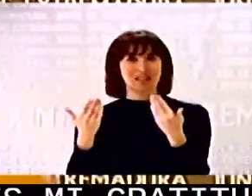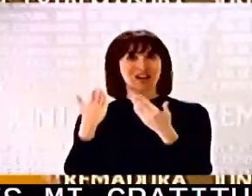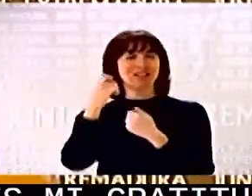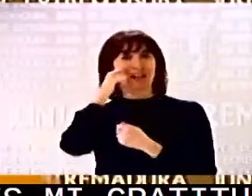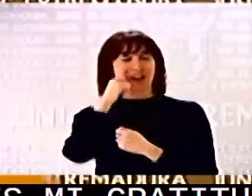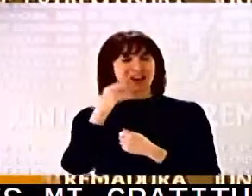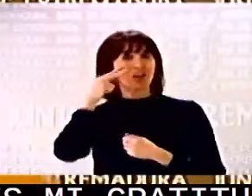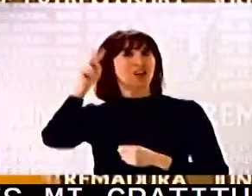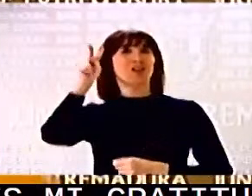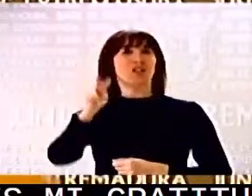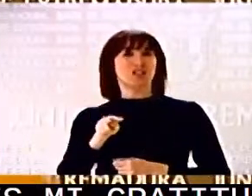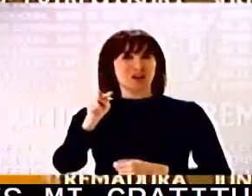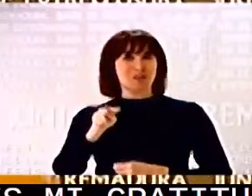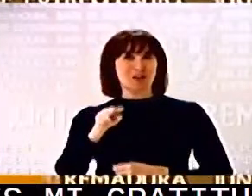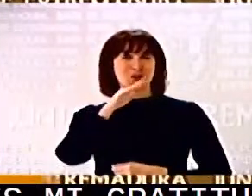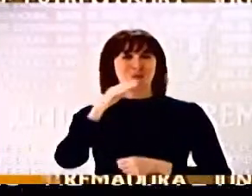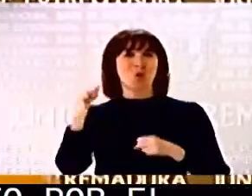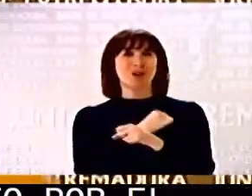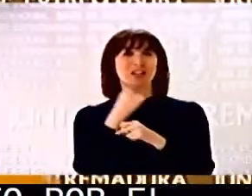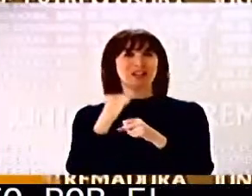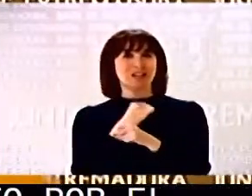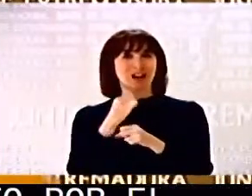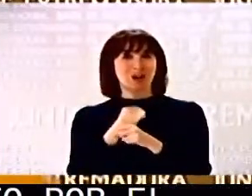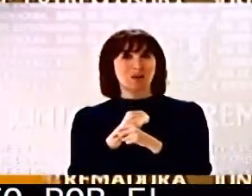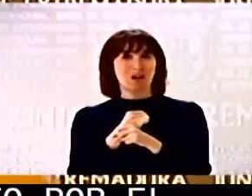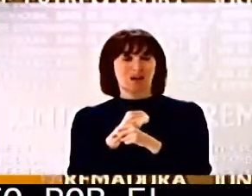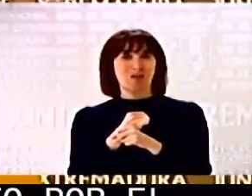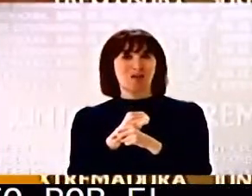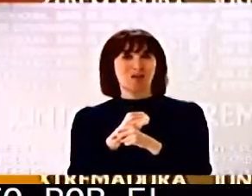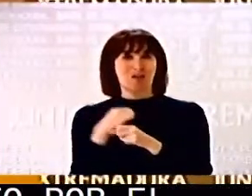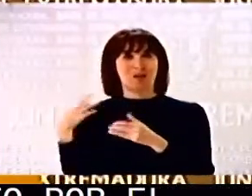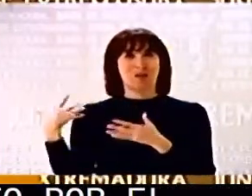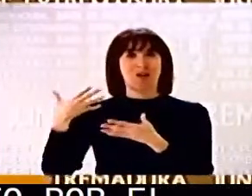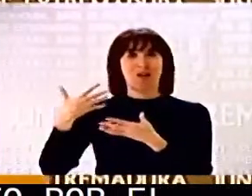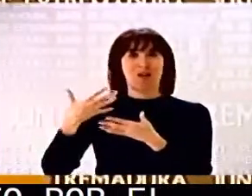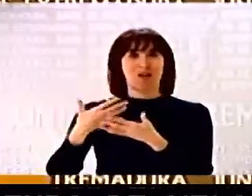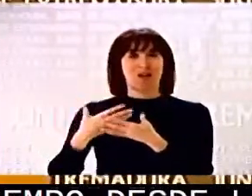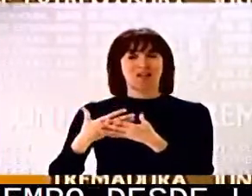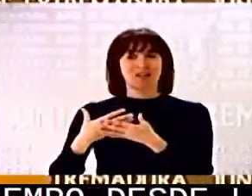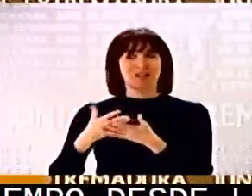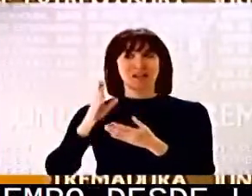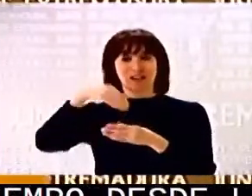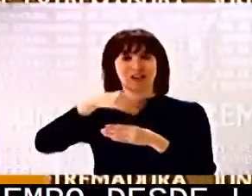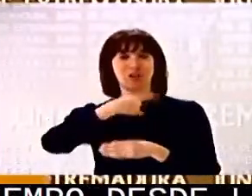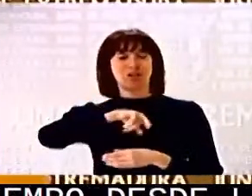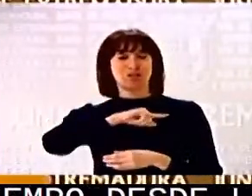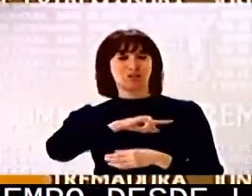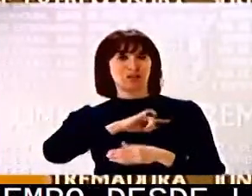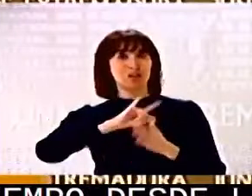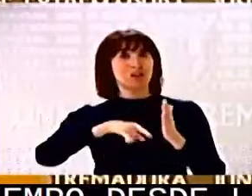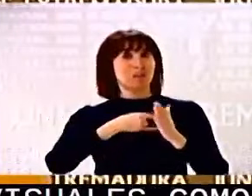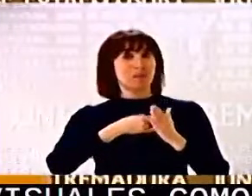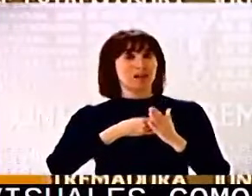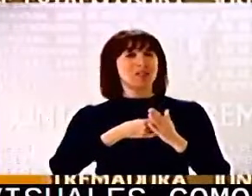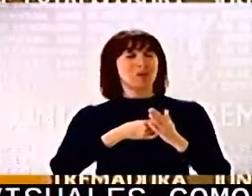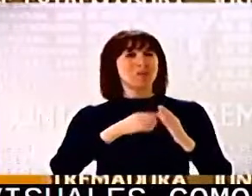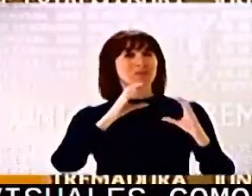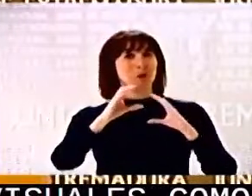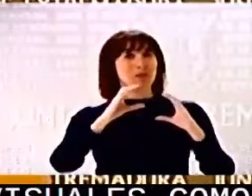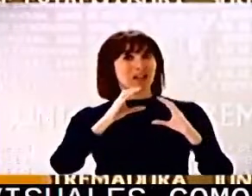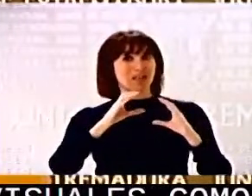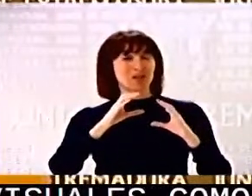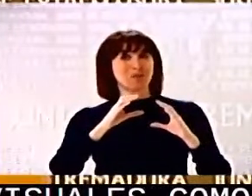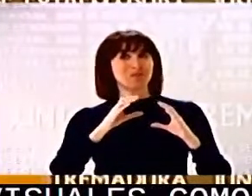mi reconocimiento por el trabajo que a lo largo de todo este tiempo, desde la Corporación Extremeña de Medios Audiovisuales como medio público, pero